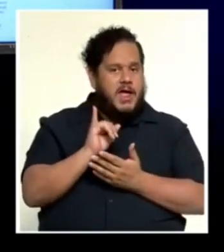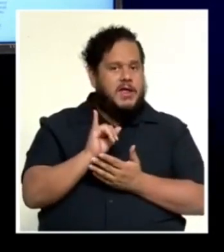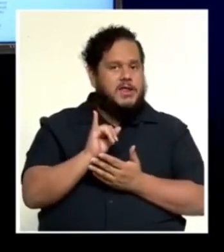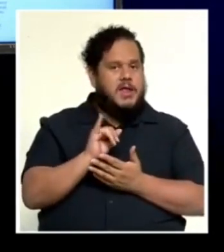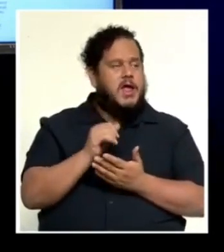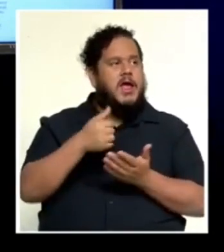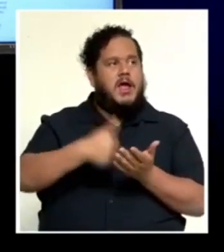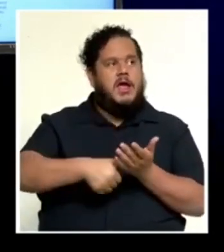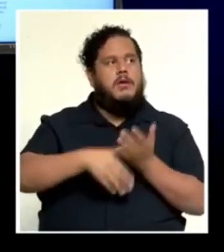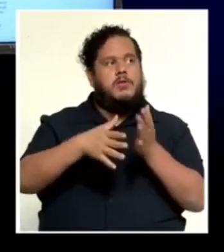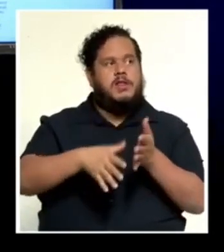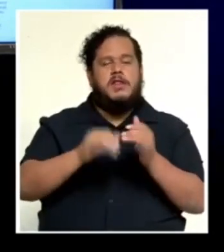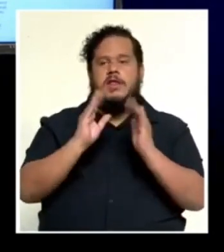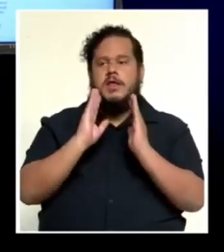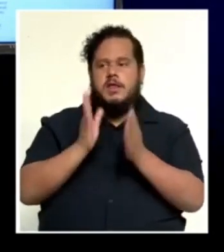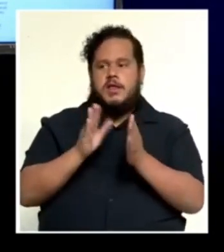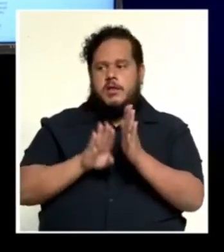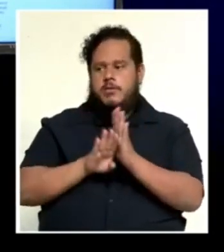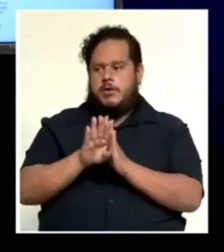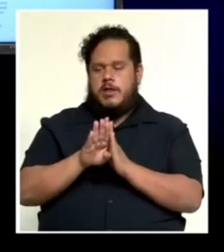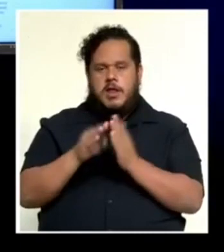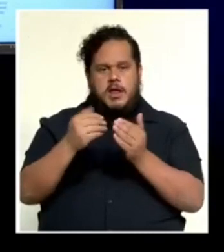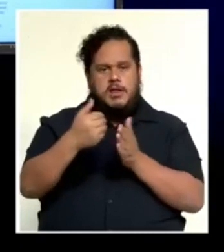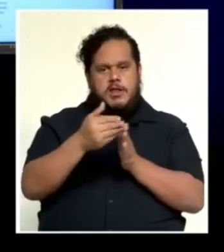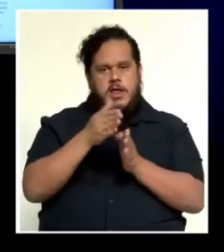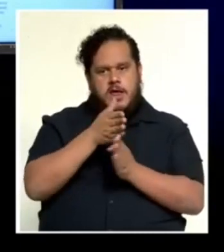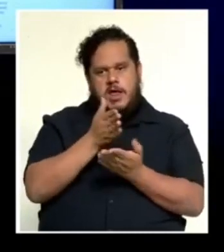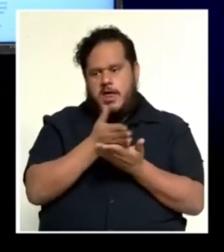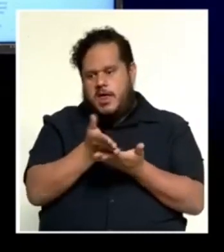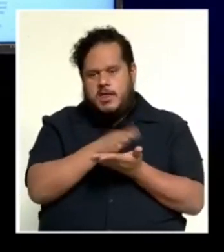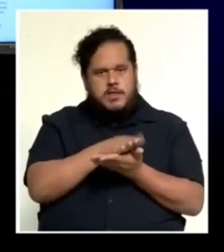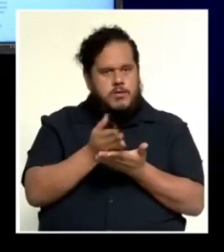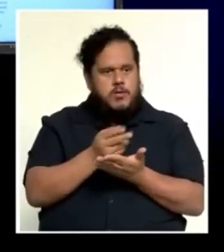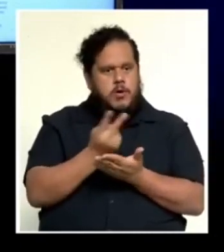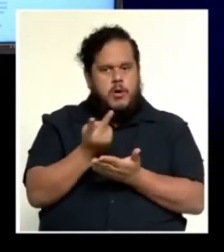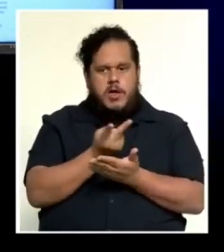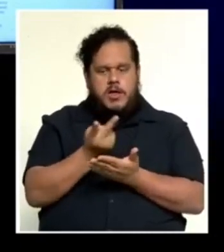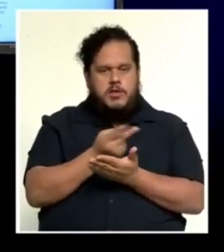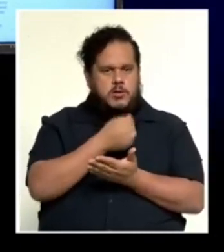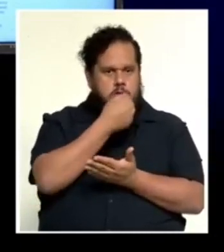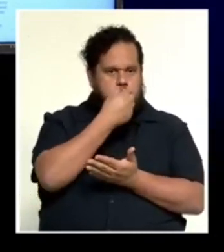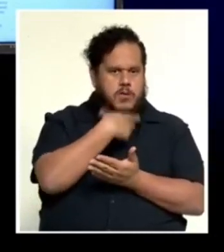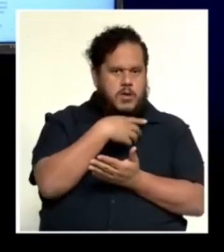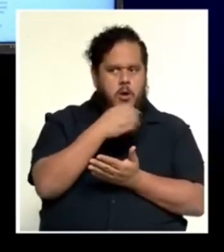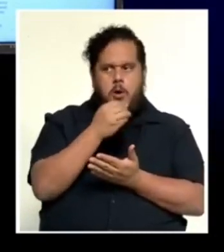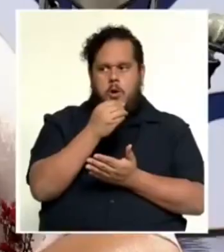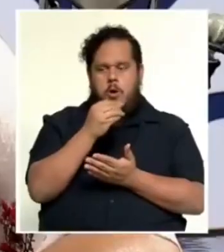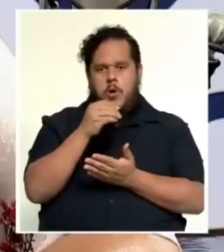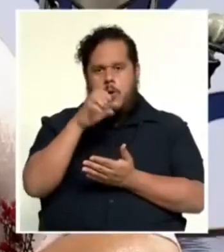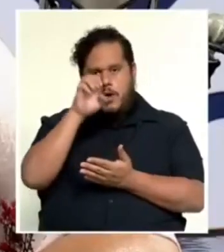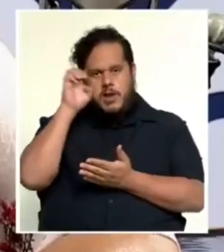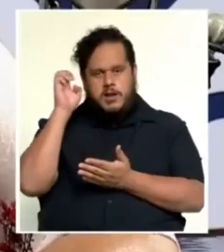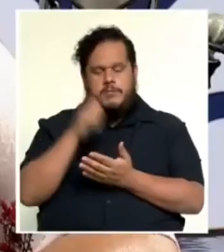ese votante que se quedó en el progresismo se dividió en igual proporción en esos 2 candidatos para esta primera ocasión.